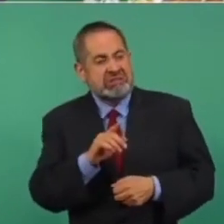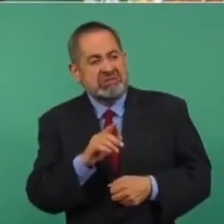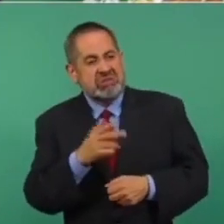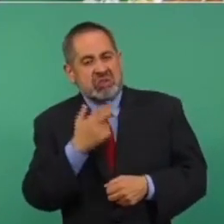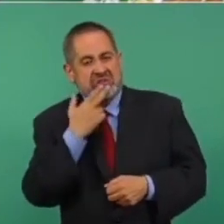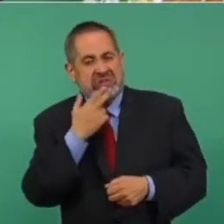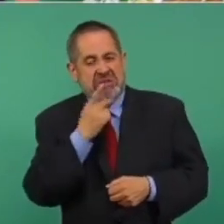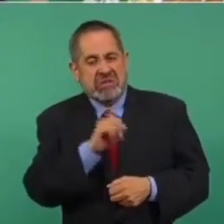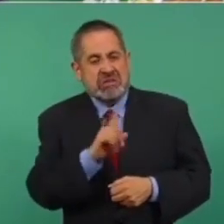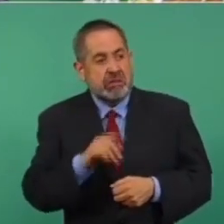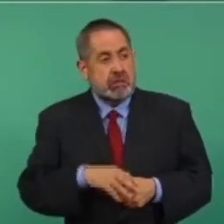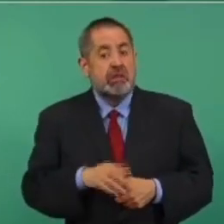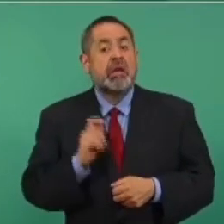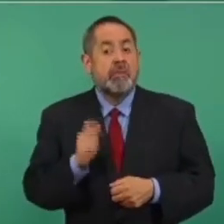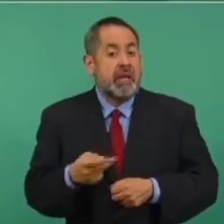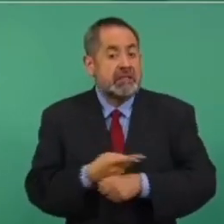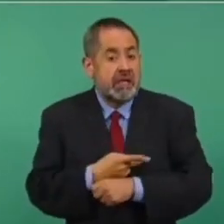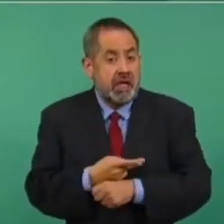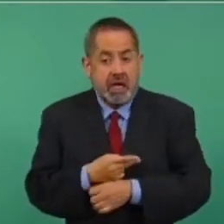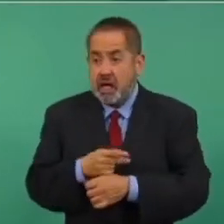los ciudadanos pueden